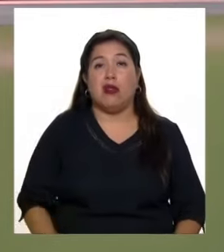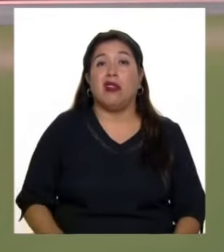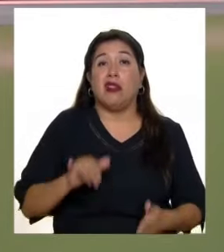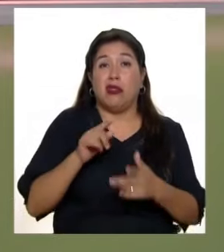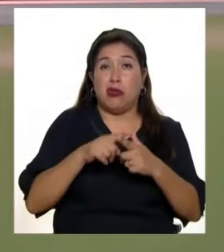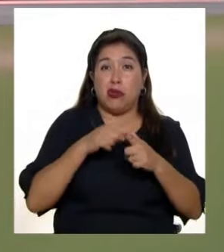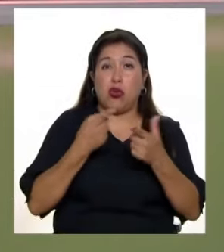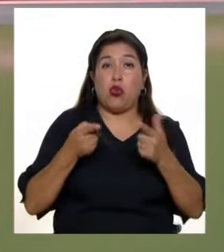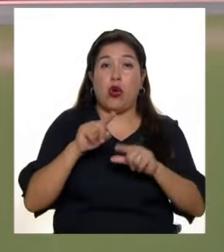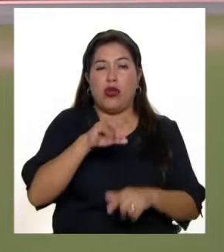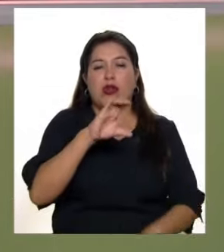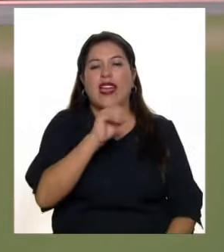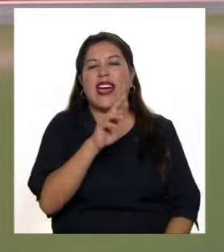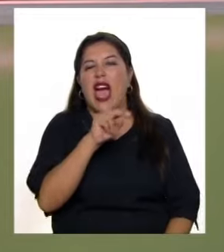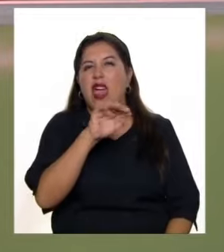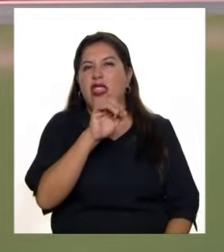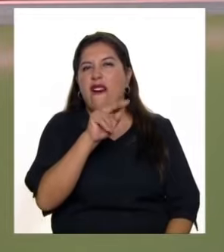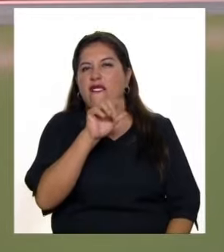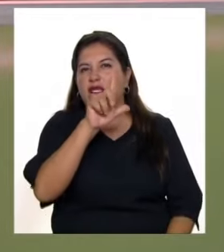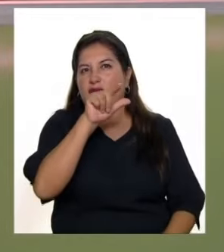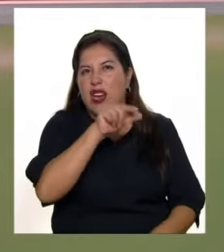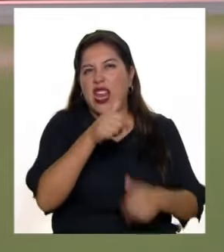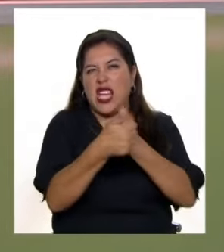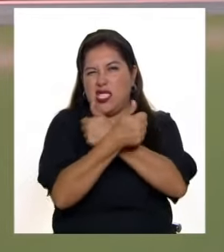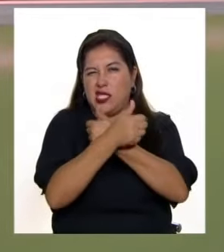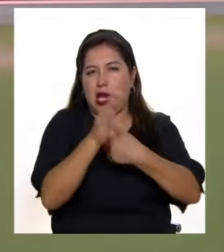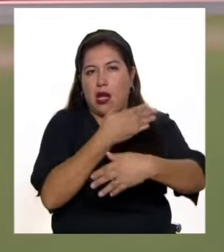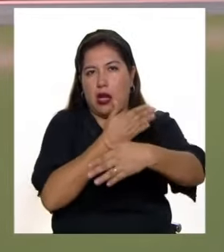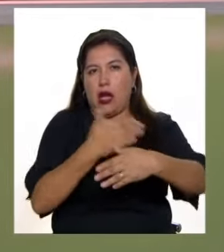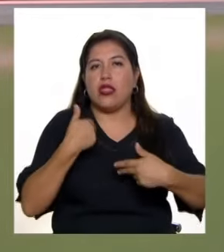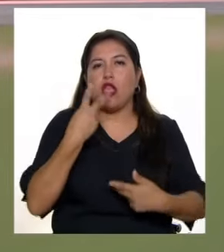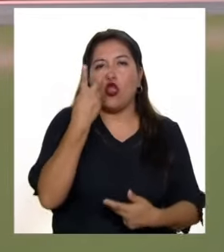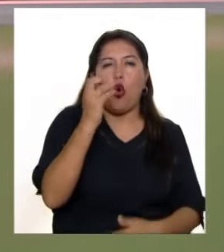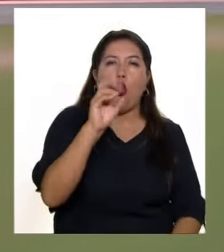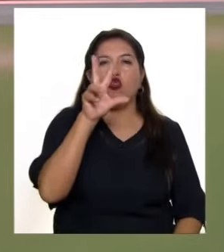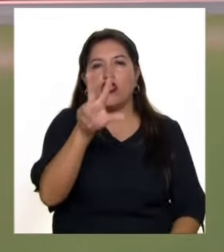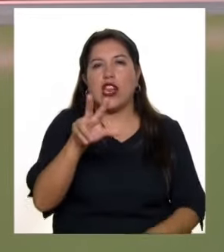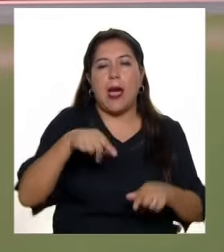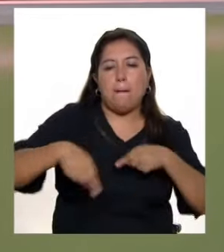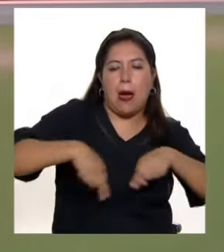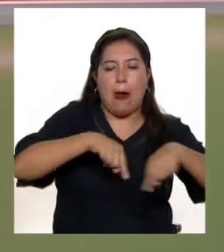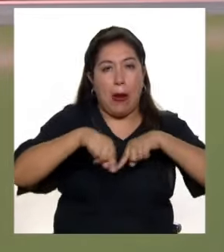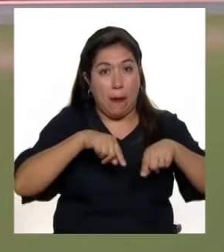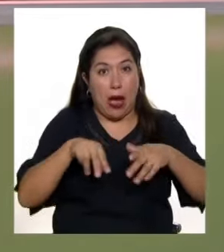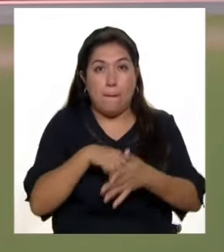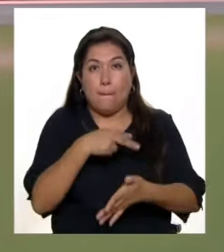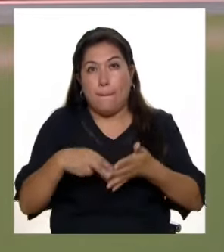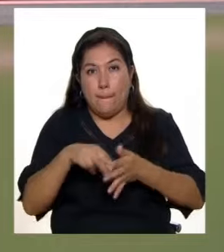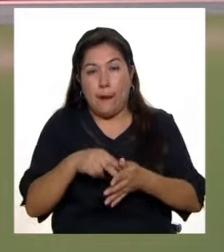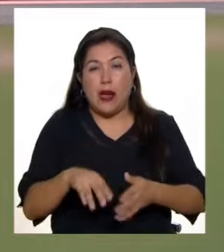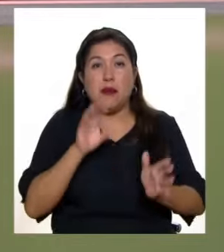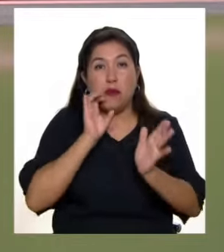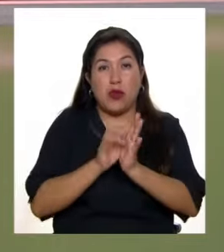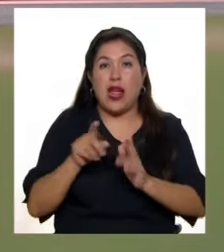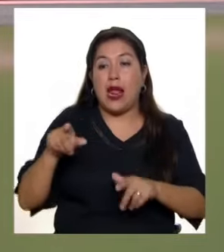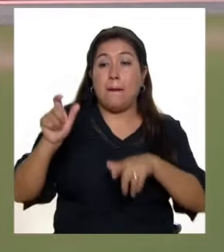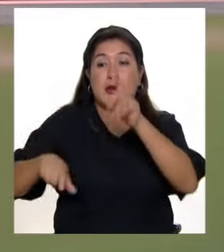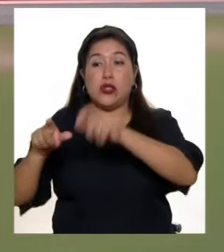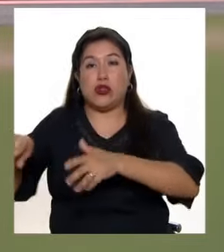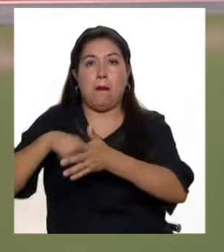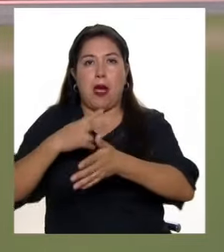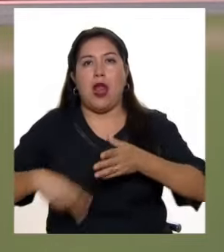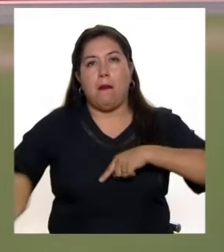este caso el carnaval, en el baile, hay que tener unos 2, 3 pasos básicos. Claro. Y sí, pues, los bailarines y la gente que está haciendo la coreografía